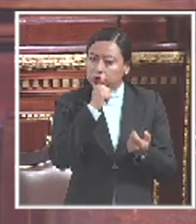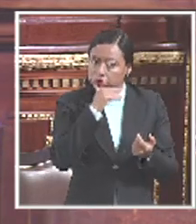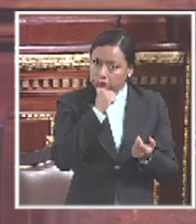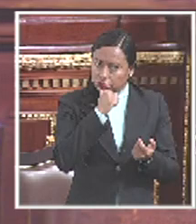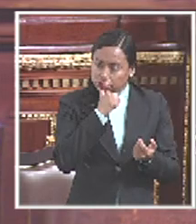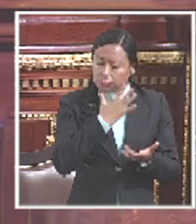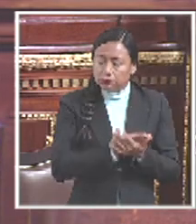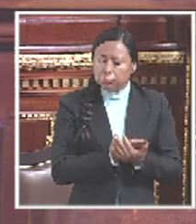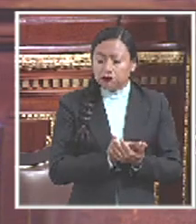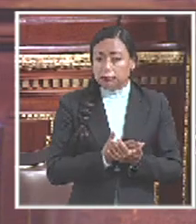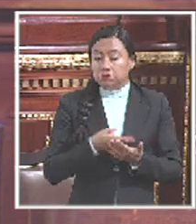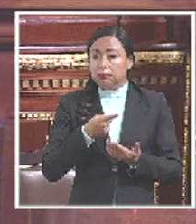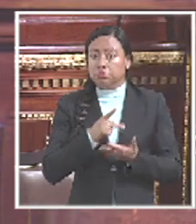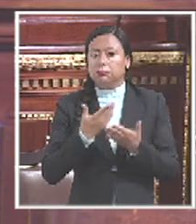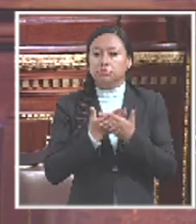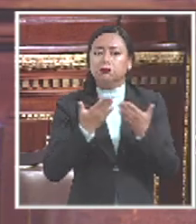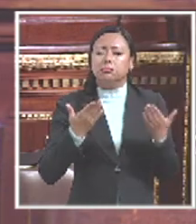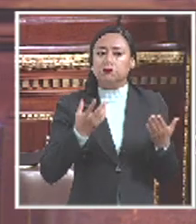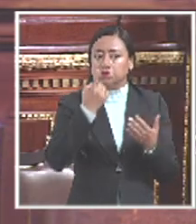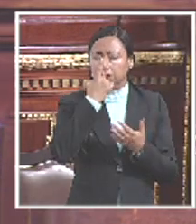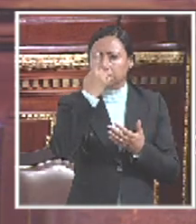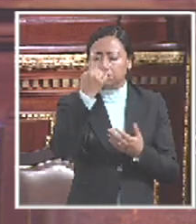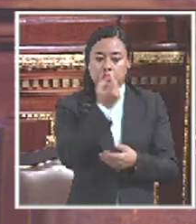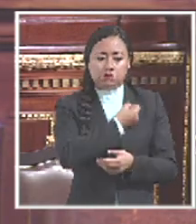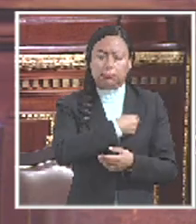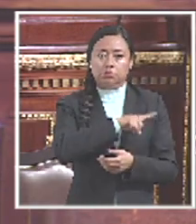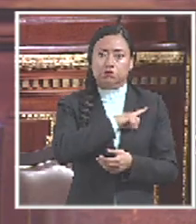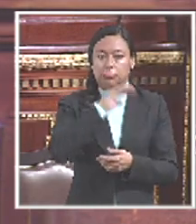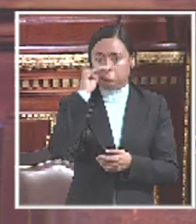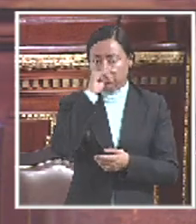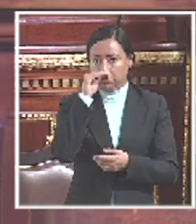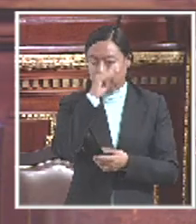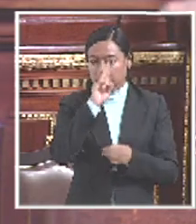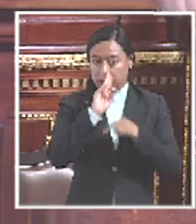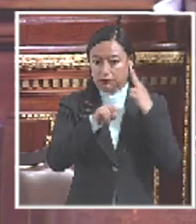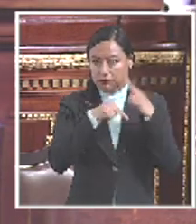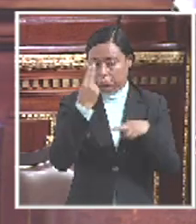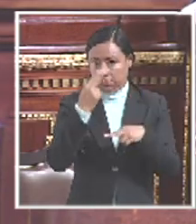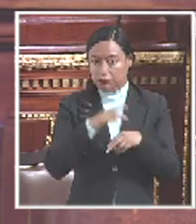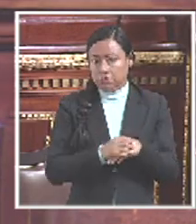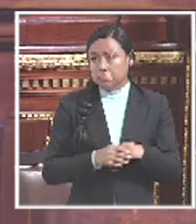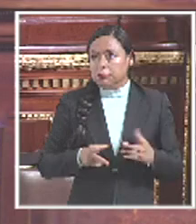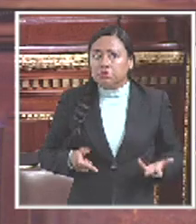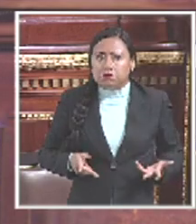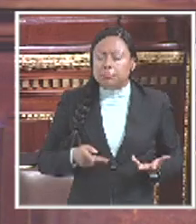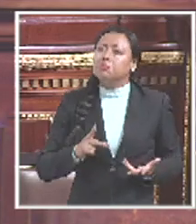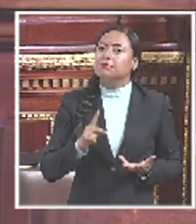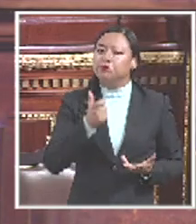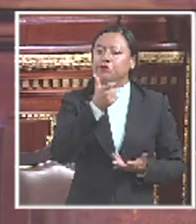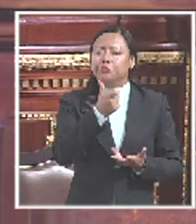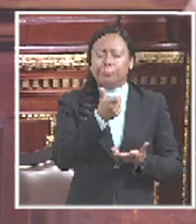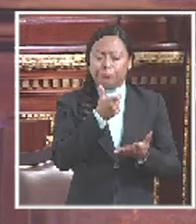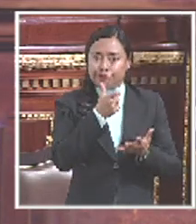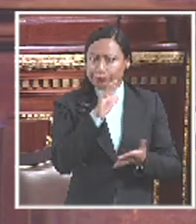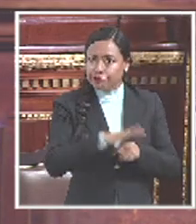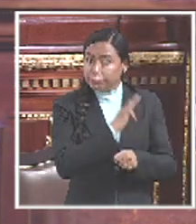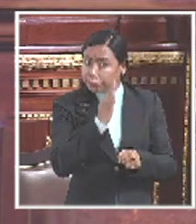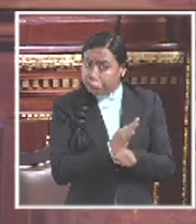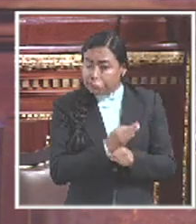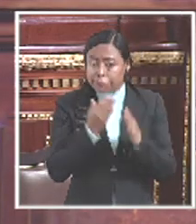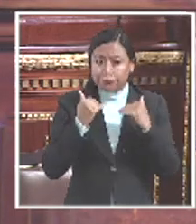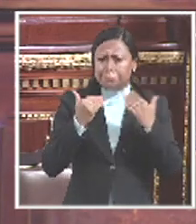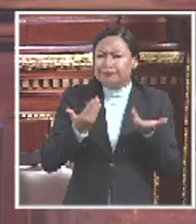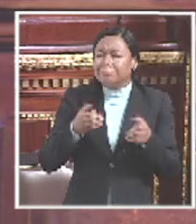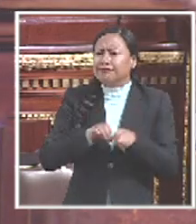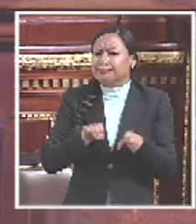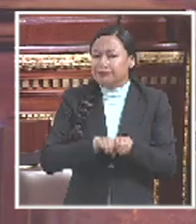están hablando de una salud gratuita universal que no va a ser posible si no tenemos los recursos necesarios. ¿Quién va a pagar